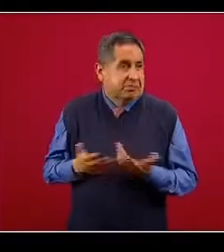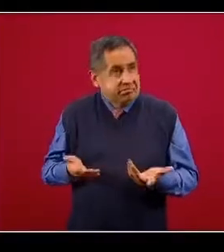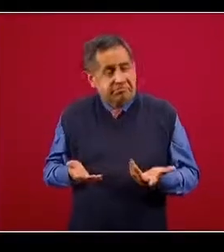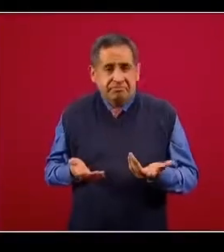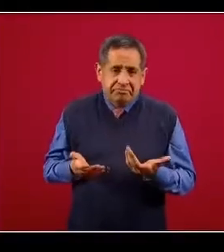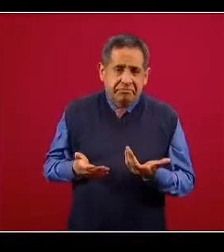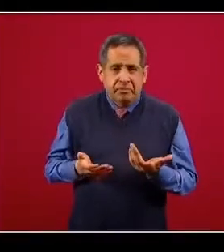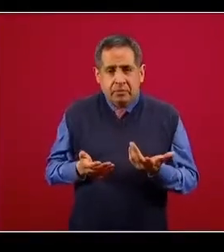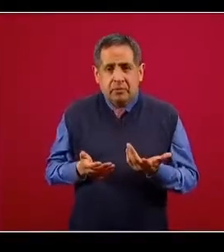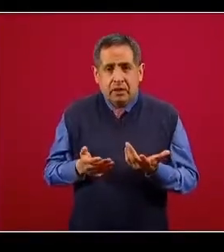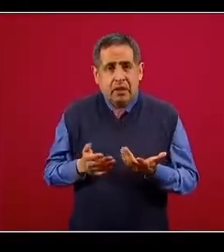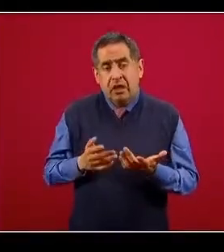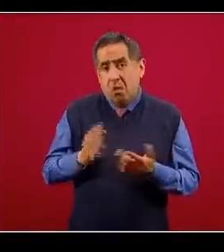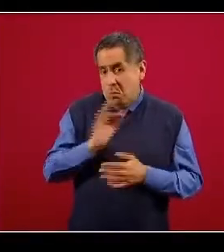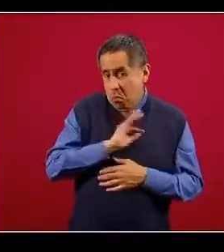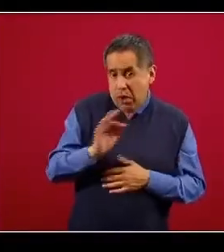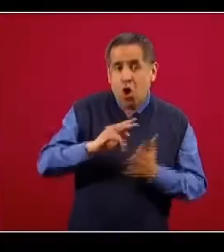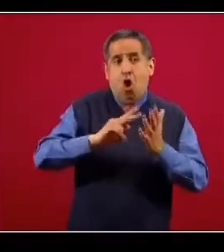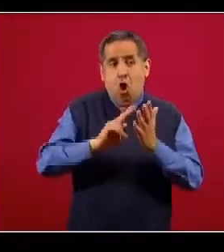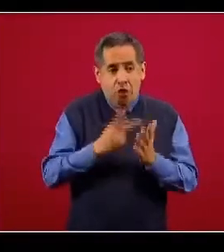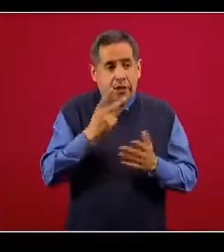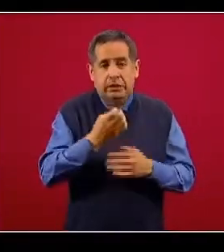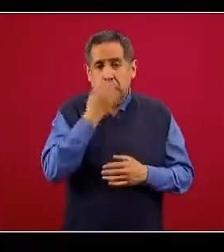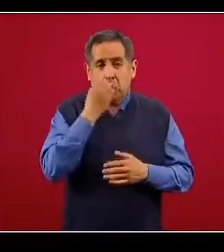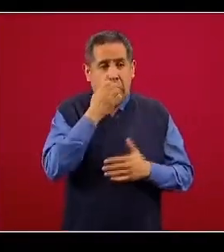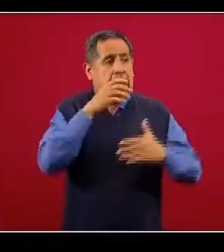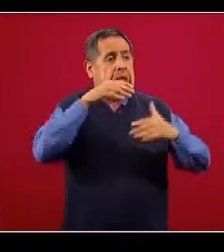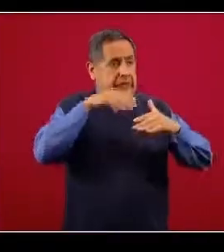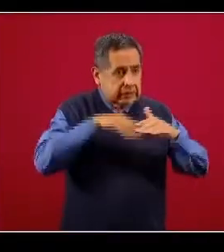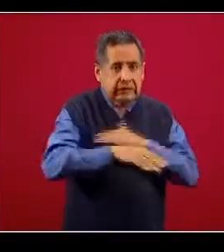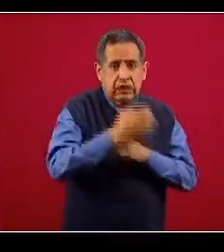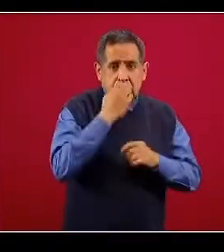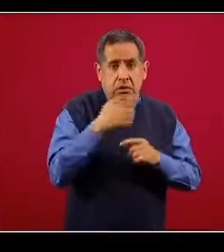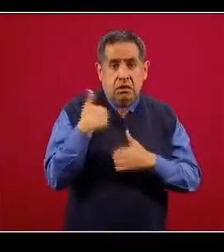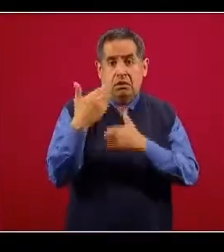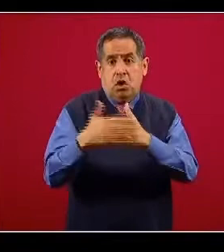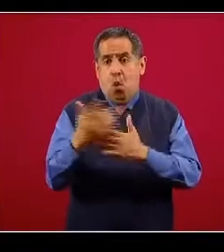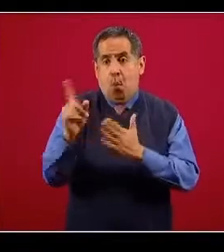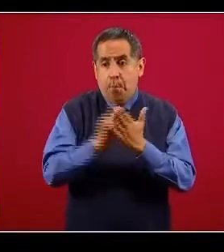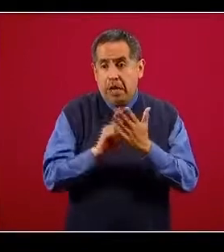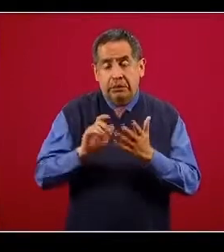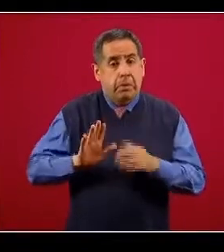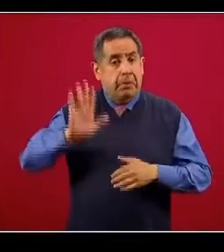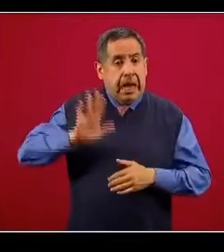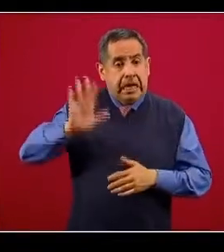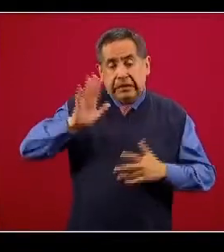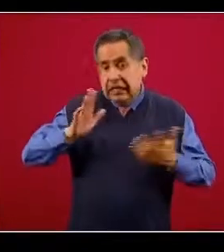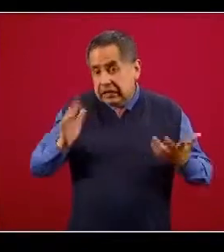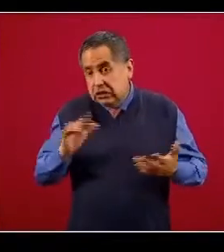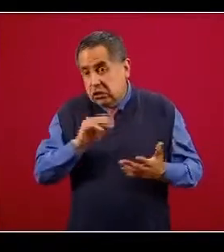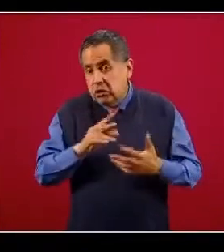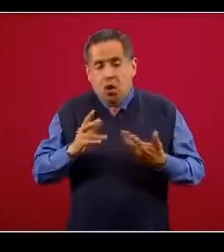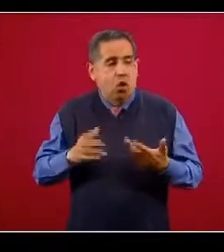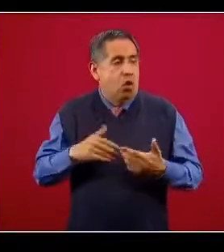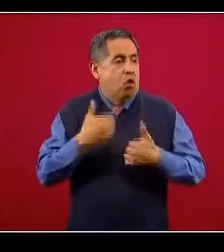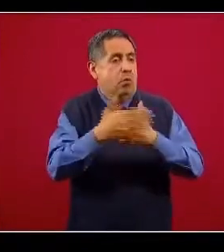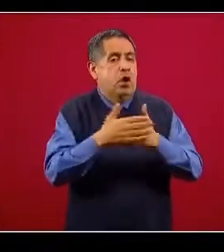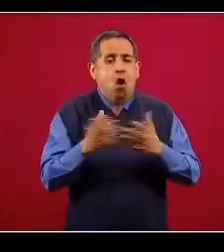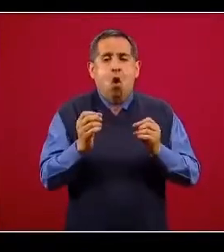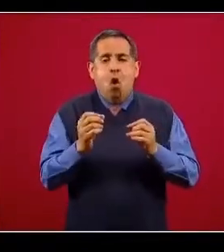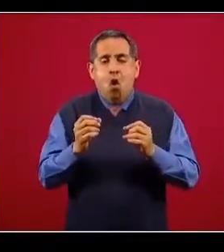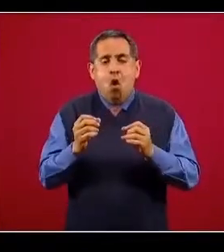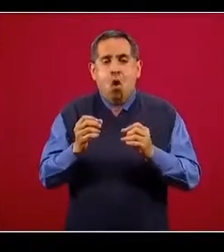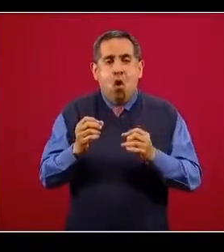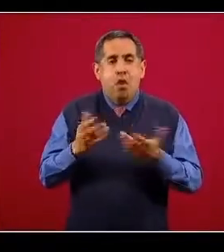está factible el regreso de los estudiantes pues dentro de un mes, que es la fecha pactada, o tiene que cambiar todavía